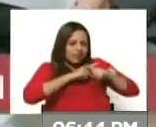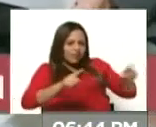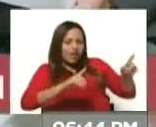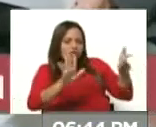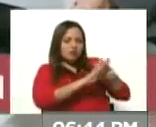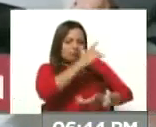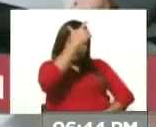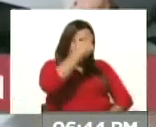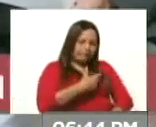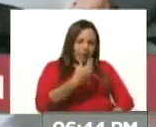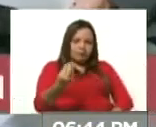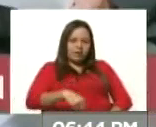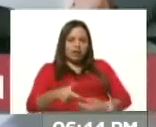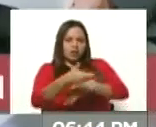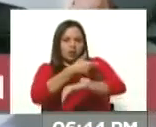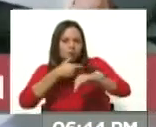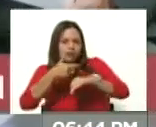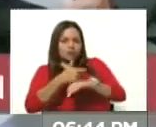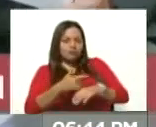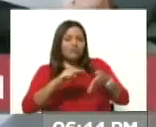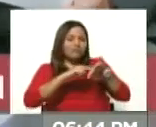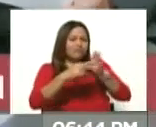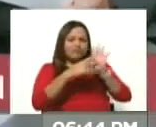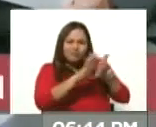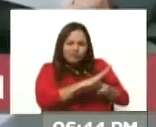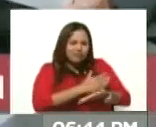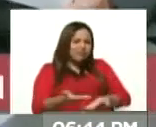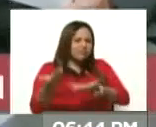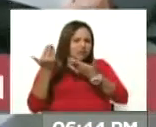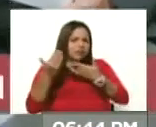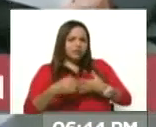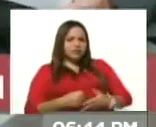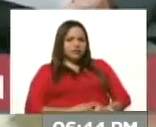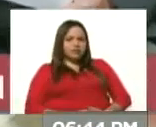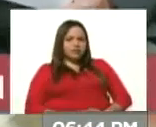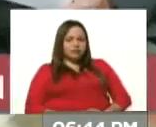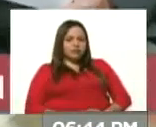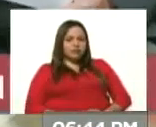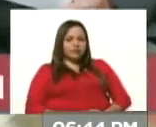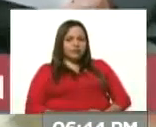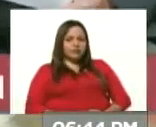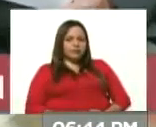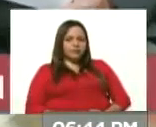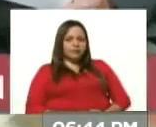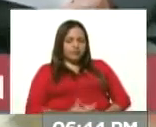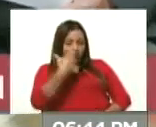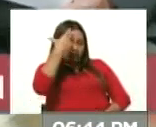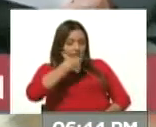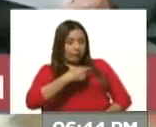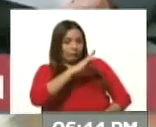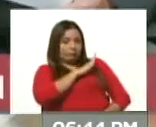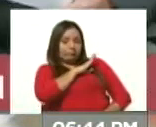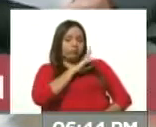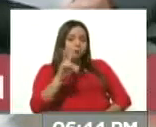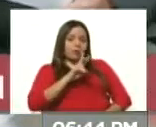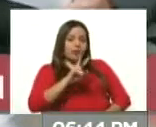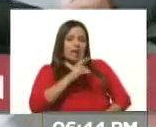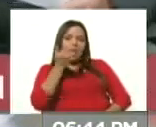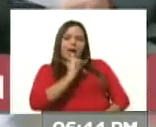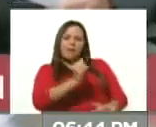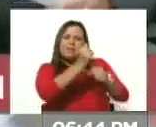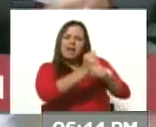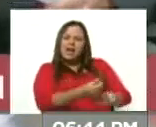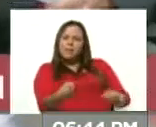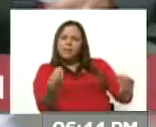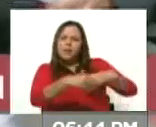ciudadano y el estado esto significa en el fondo el ciudadano venezolano va a esperar más